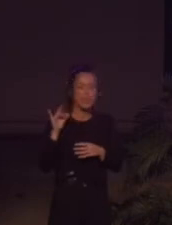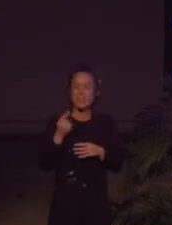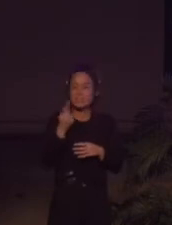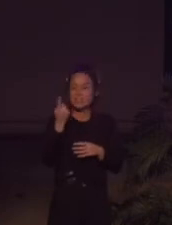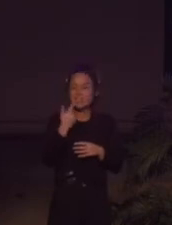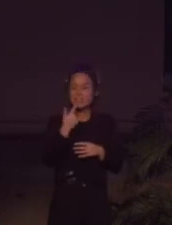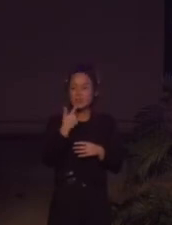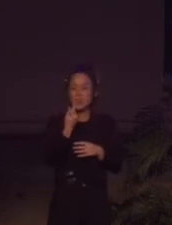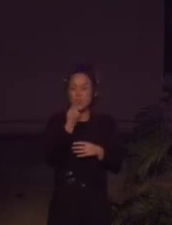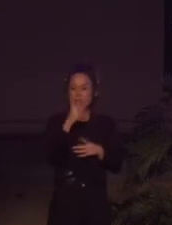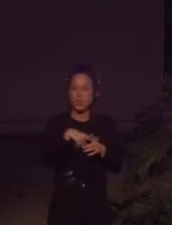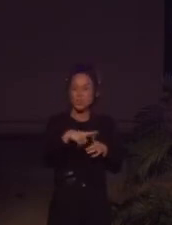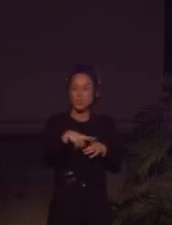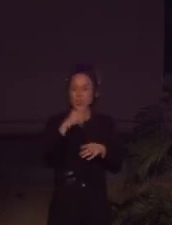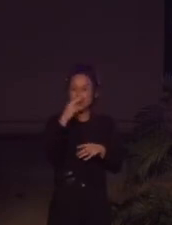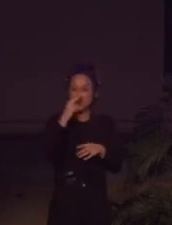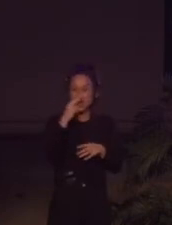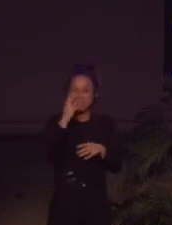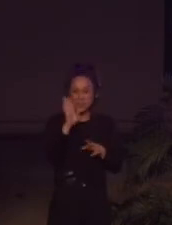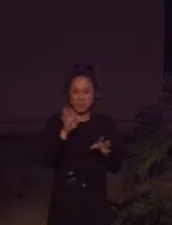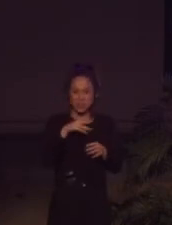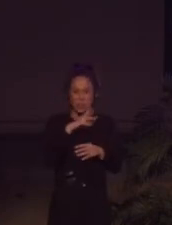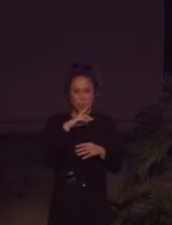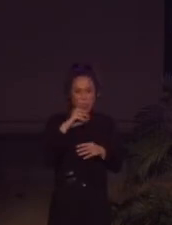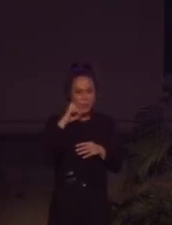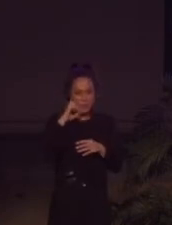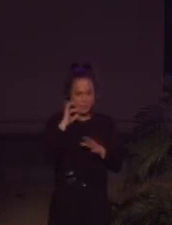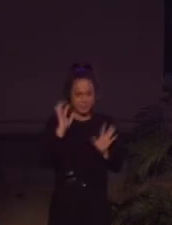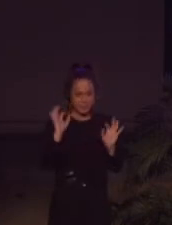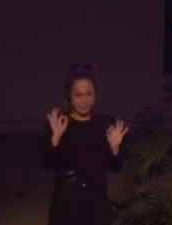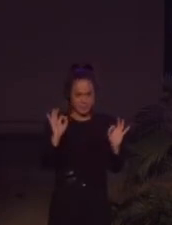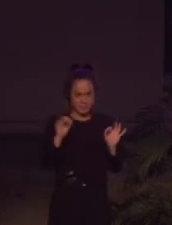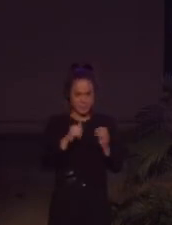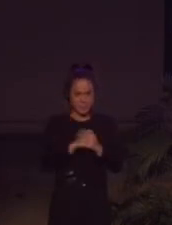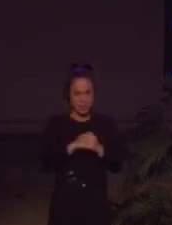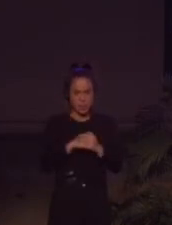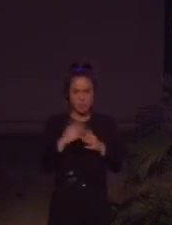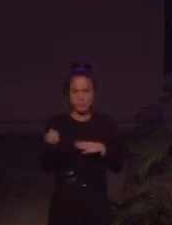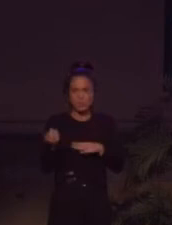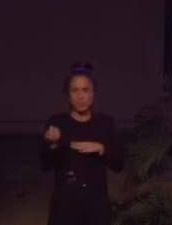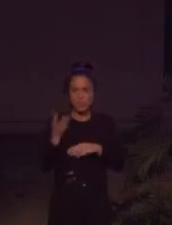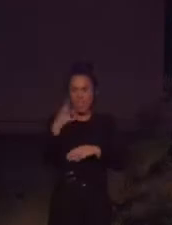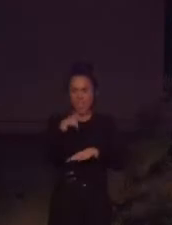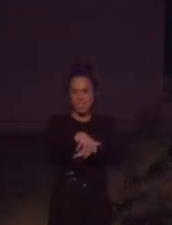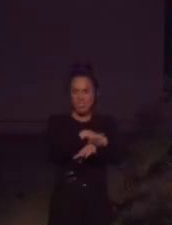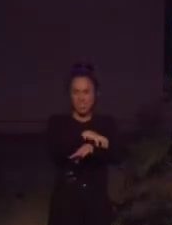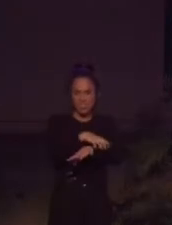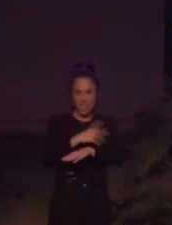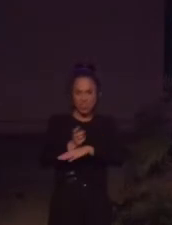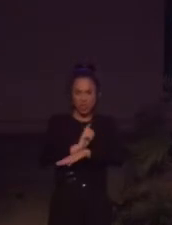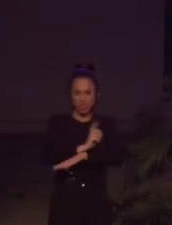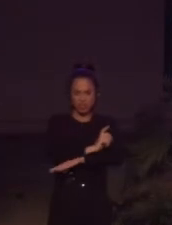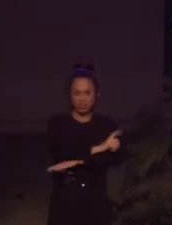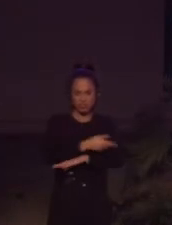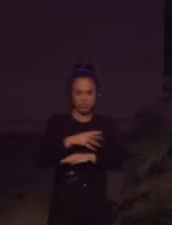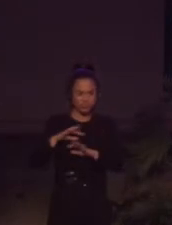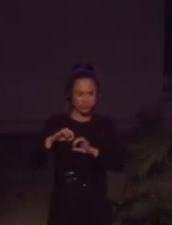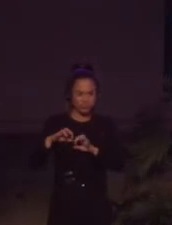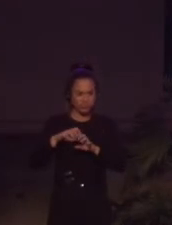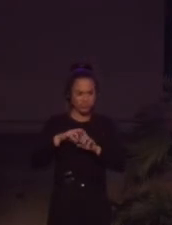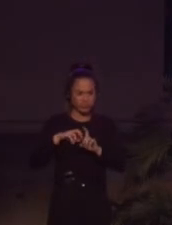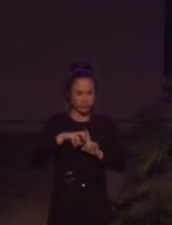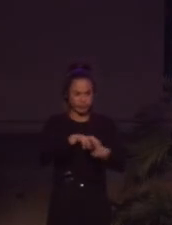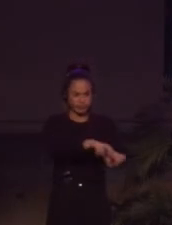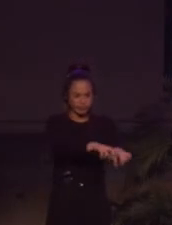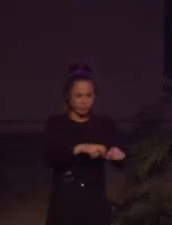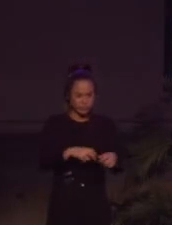interesante, que es la crueldad, por ejemplo, que un gato persigue o se come un ratón, ¿no? Es decir, si vemos comportamientos de naturaleza que